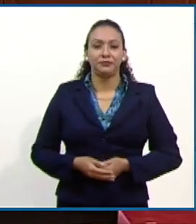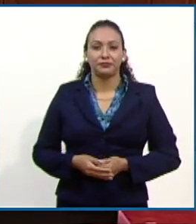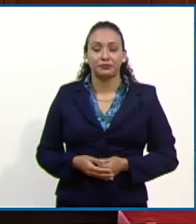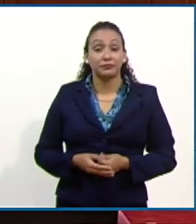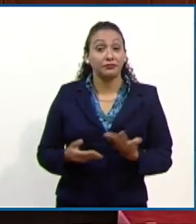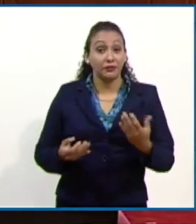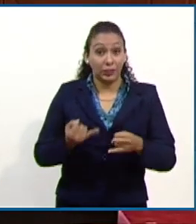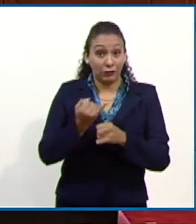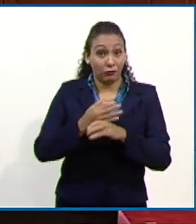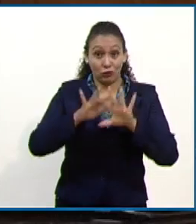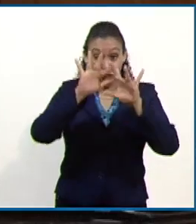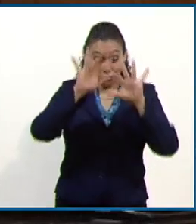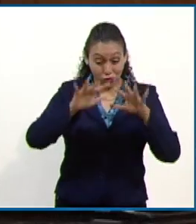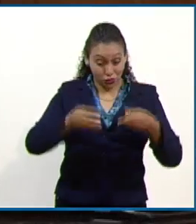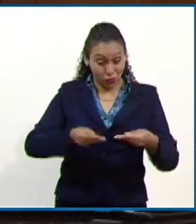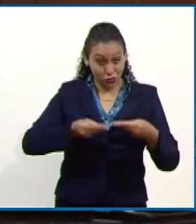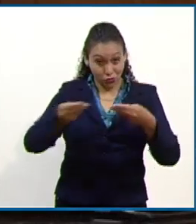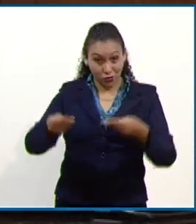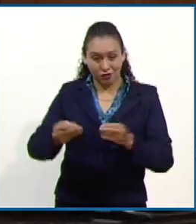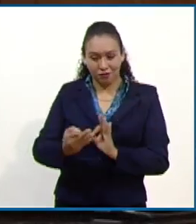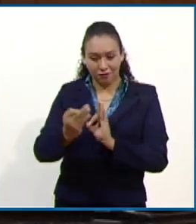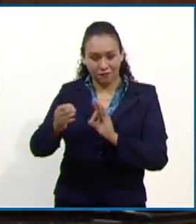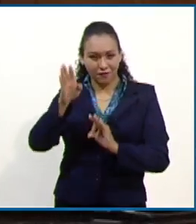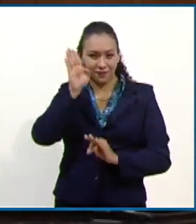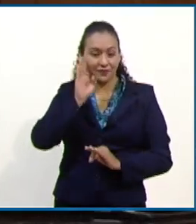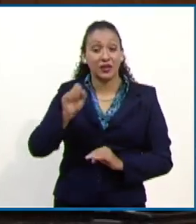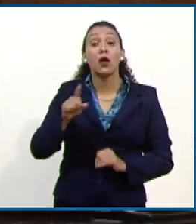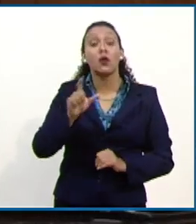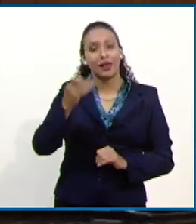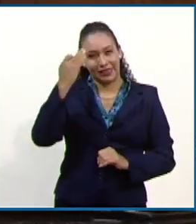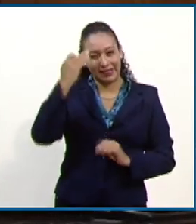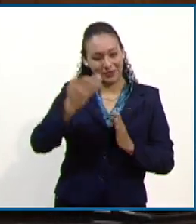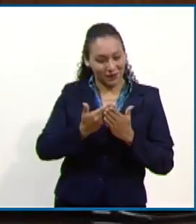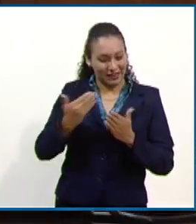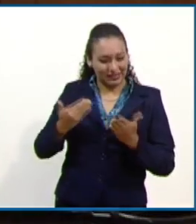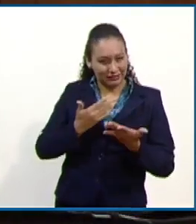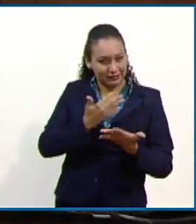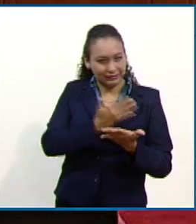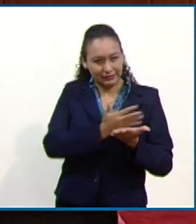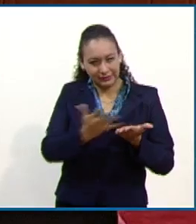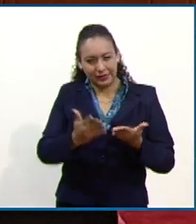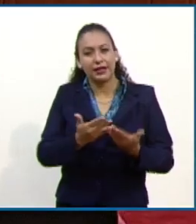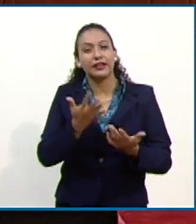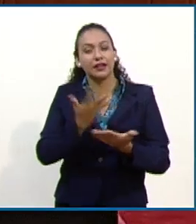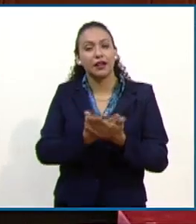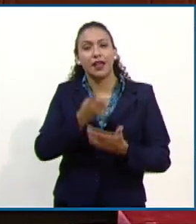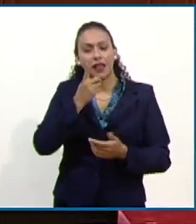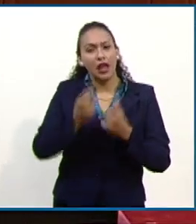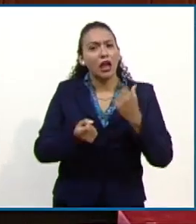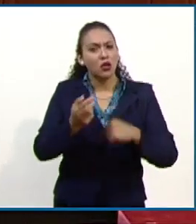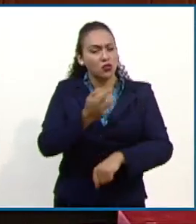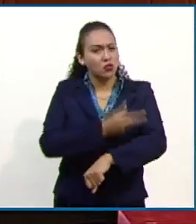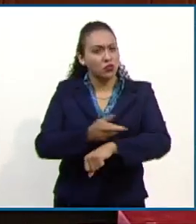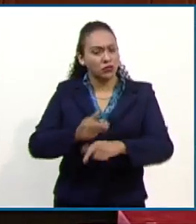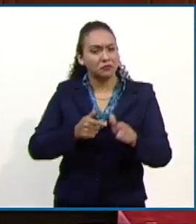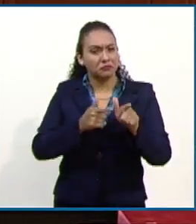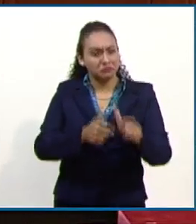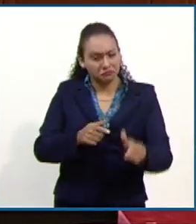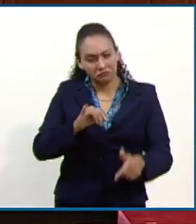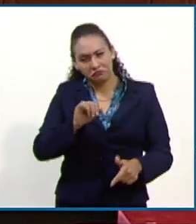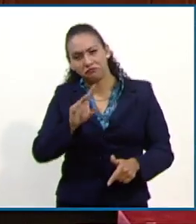Detalló que las ministras integrantes de la Comisión de Receso dictaron 6 acuerdos por los que se admitió a trámite y se negó la suspensión en las